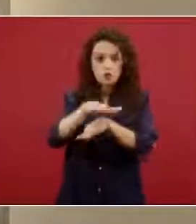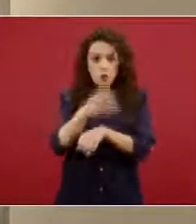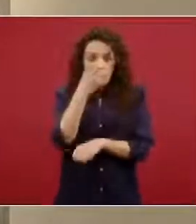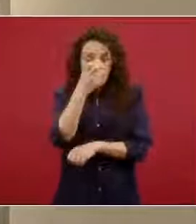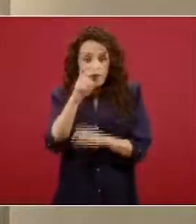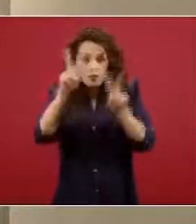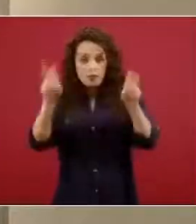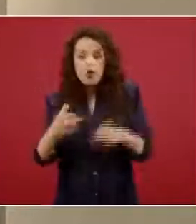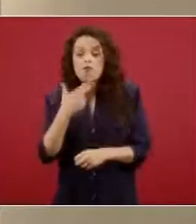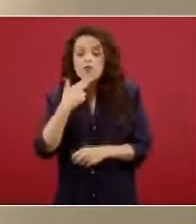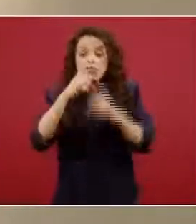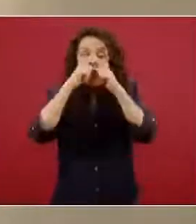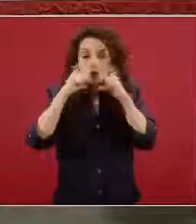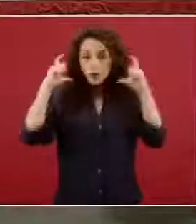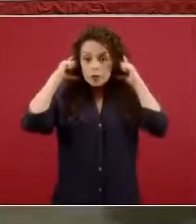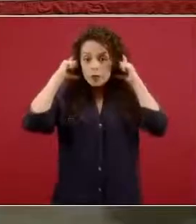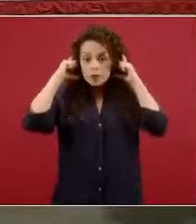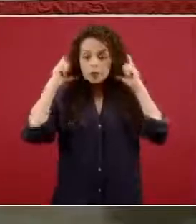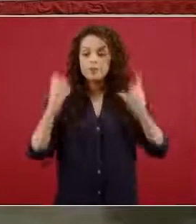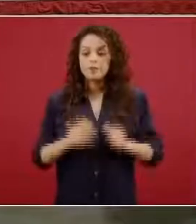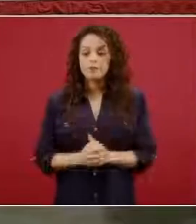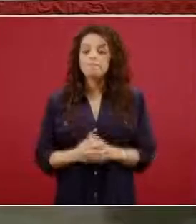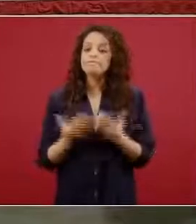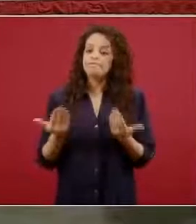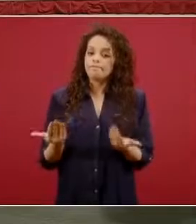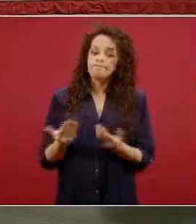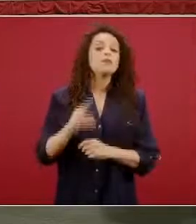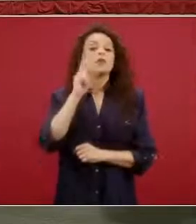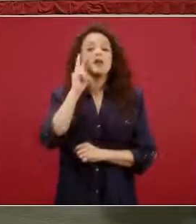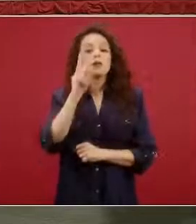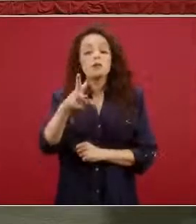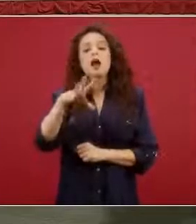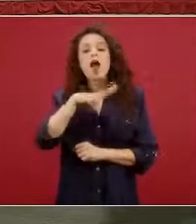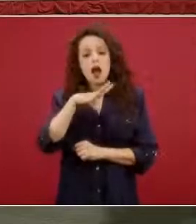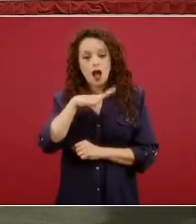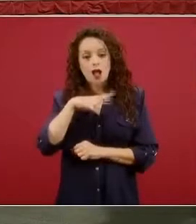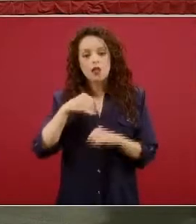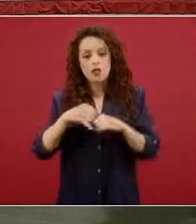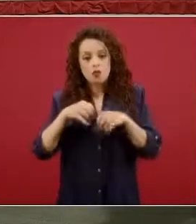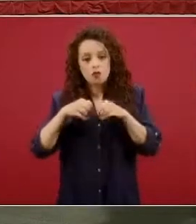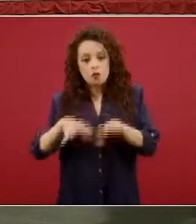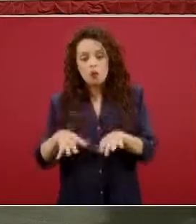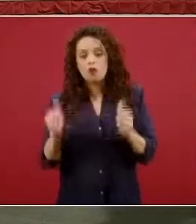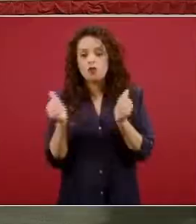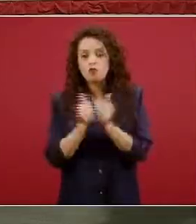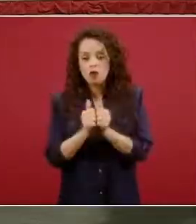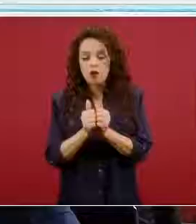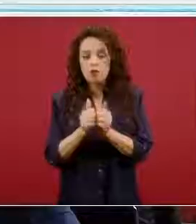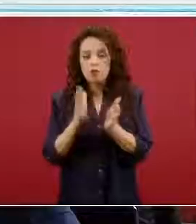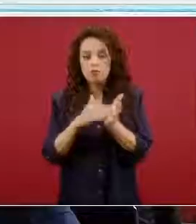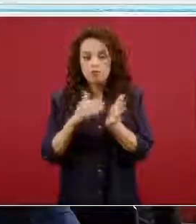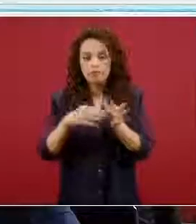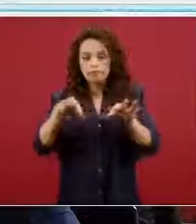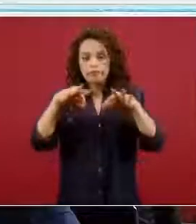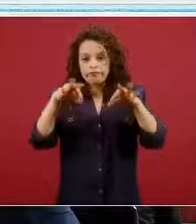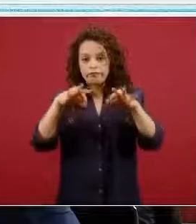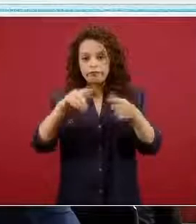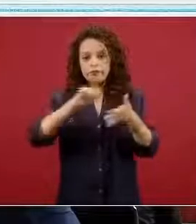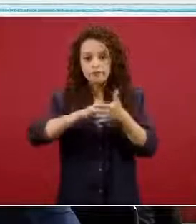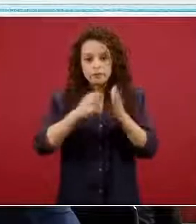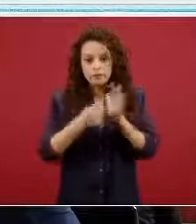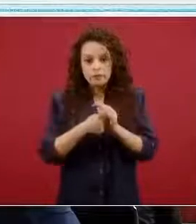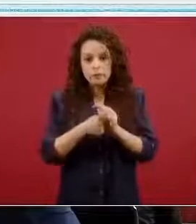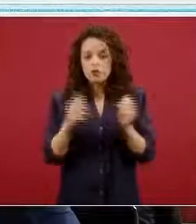uso de cubrebocas. La evidencia está a la mano, los documentos técnicos fechados están a la